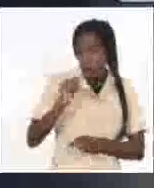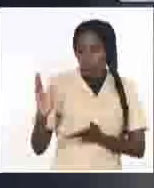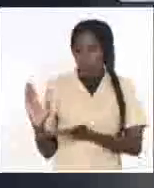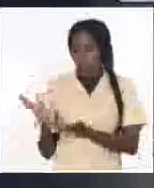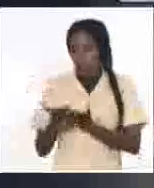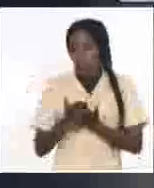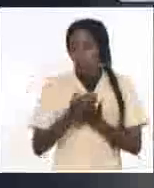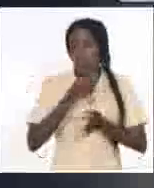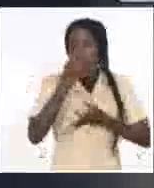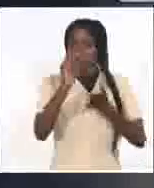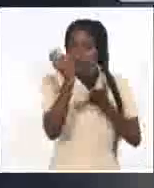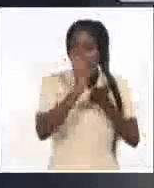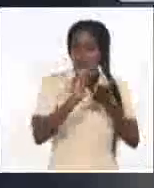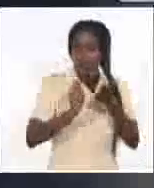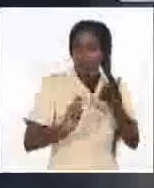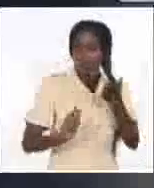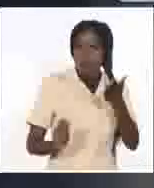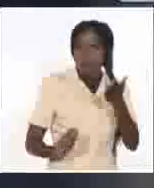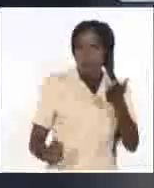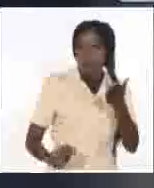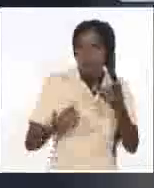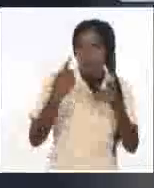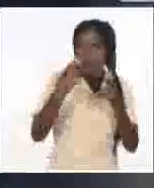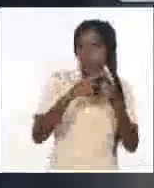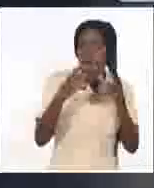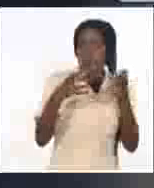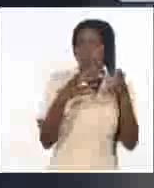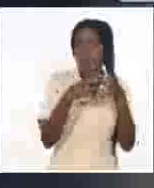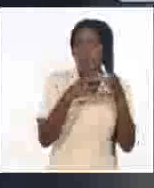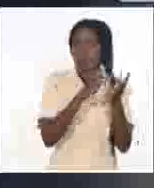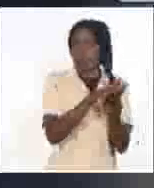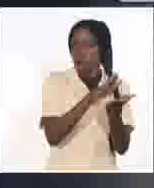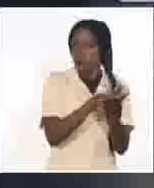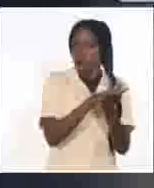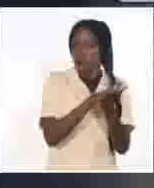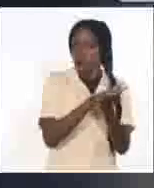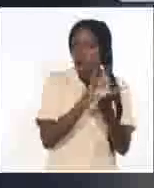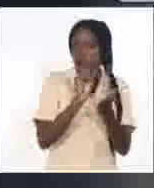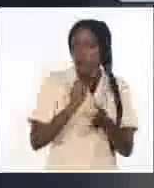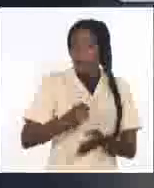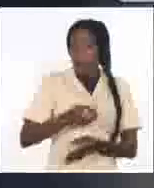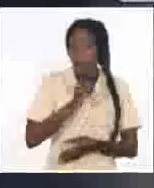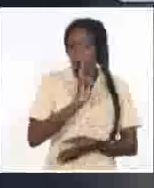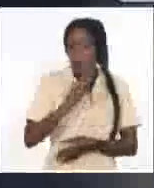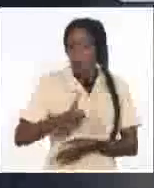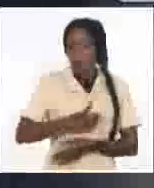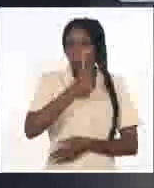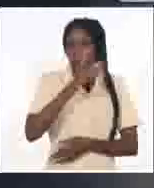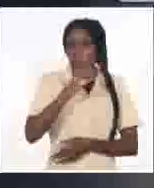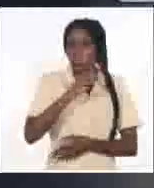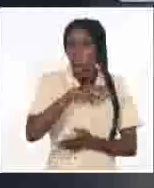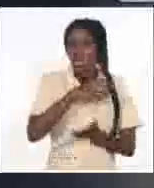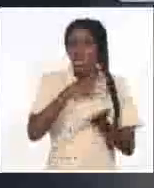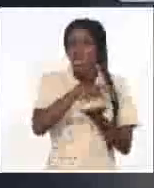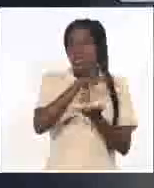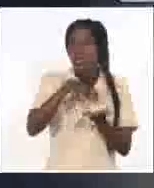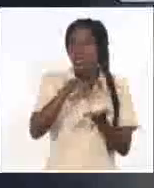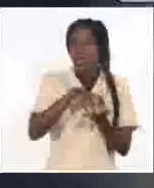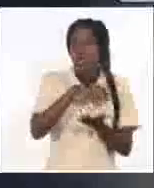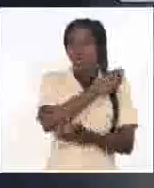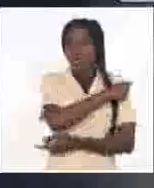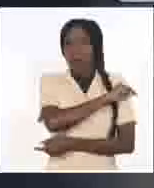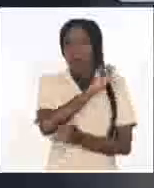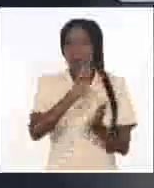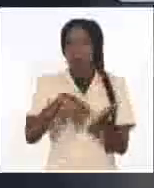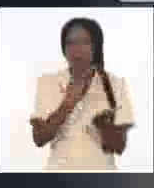texto redactado por la extrema derecha y otras fuerzas conservadoras. El mandatario declaró que ahora le corresponde a la ciudadanía confirmar si la